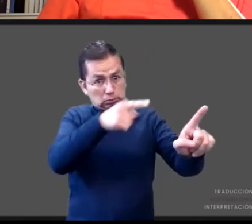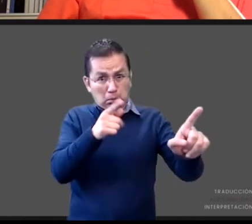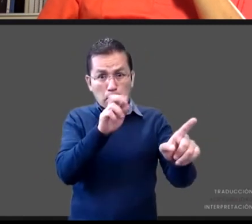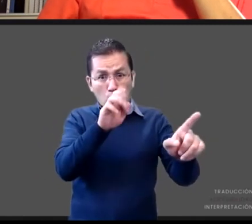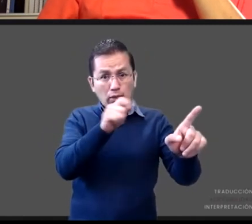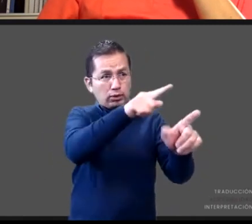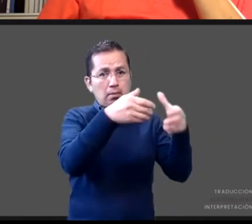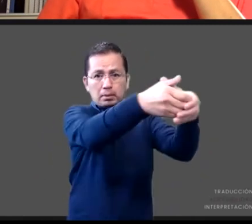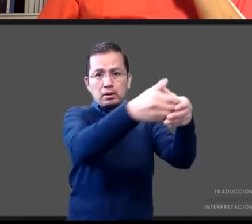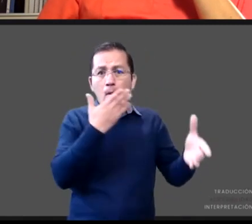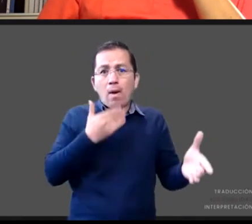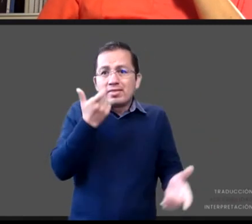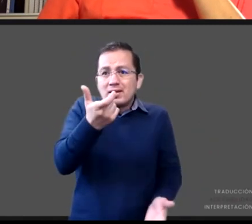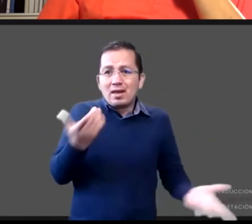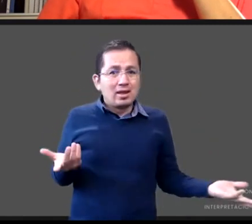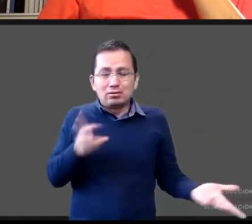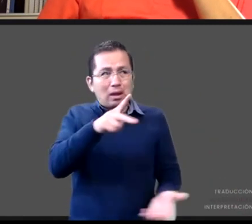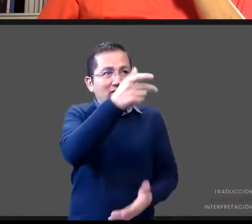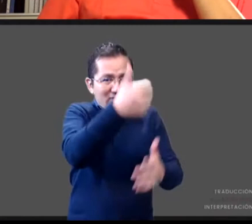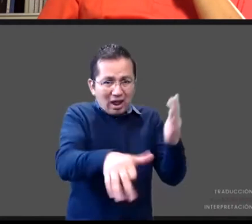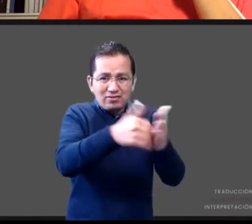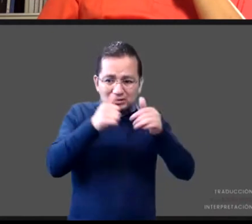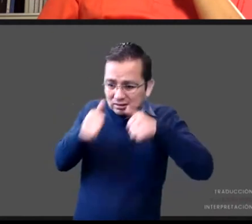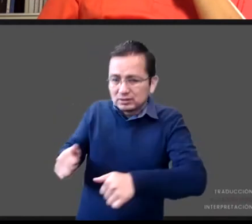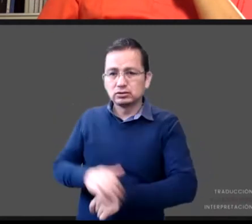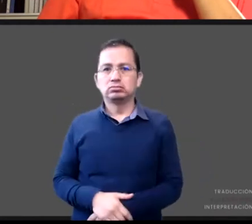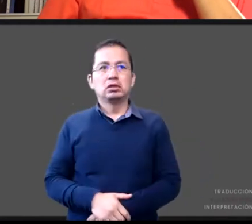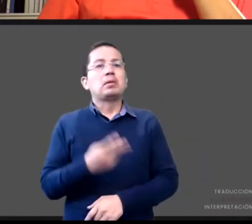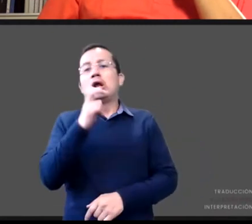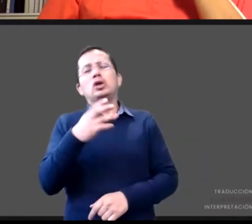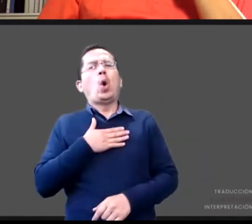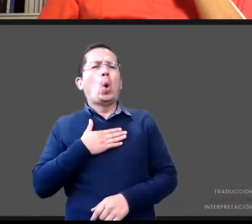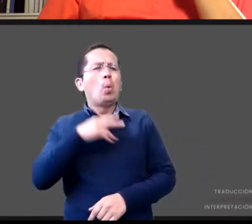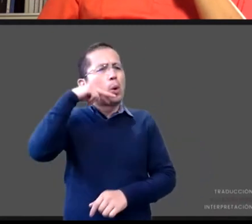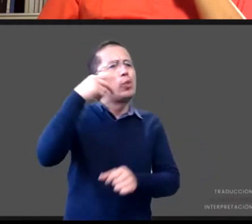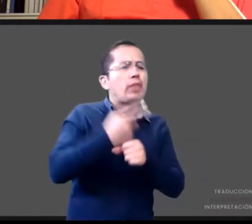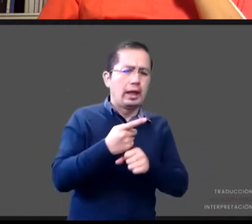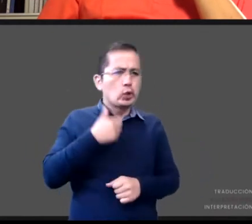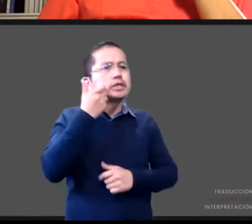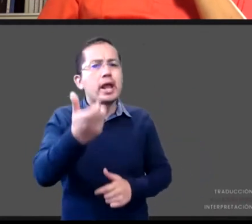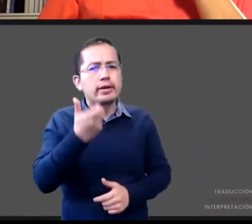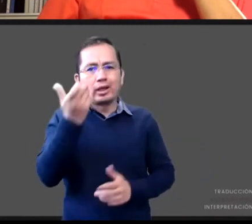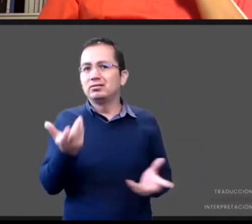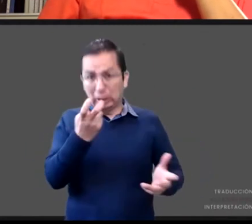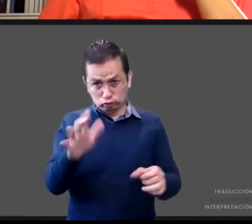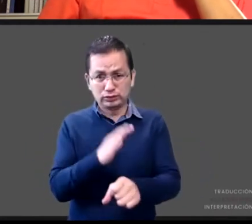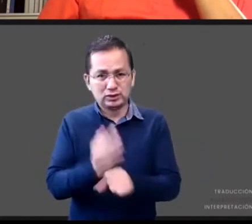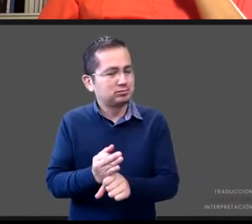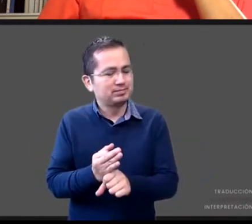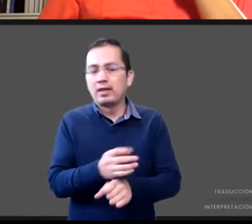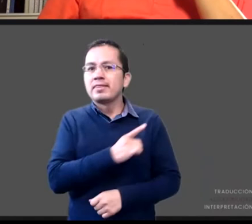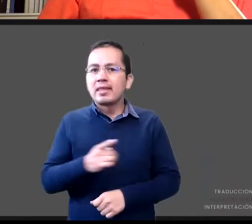suficientes. El voluntarismo no es suficiente. Si no hay una asignación clara de recursos a estos dos temas, no vamos a